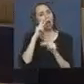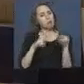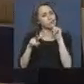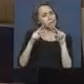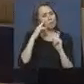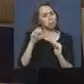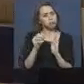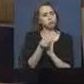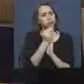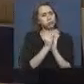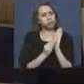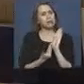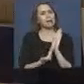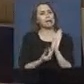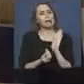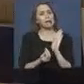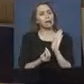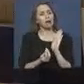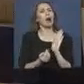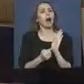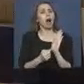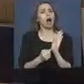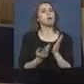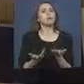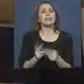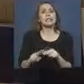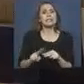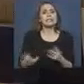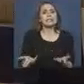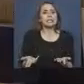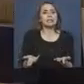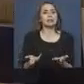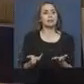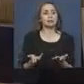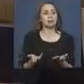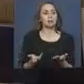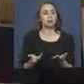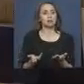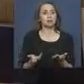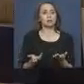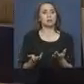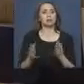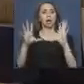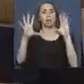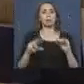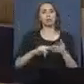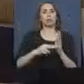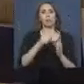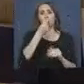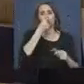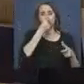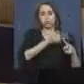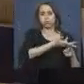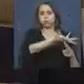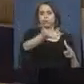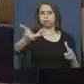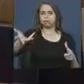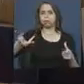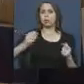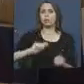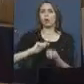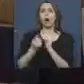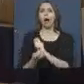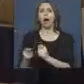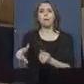y comenzar algún tipo de trabajo para poder hacer algunas medidas de mitigación y ver cómo se revierte esta situación,